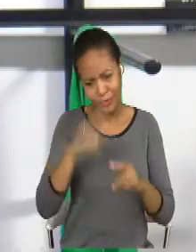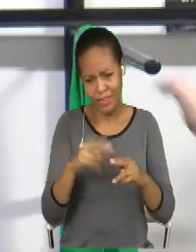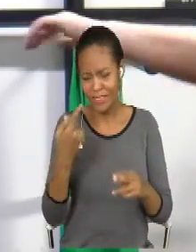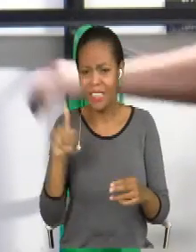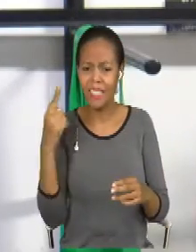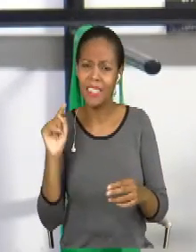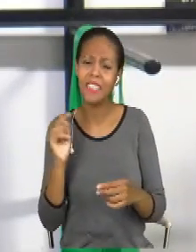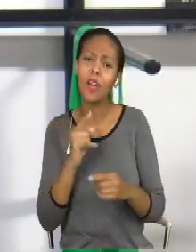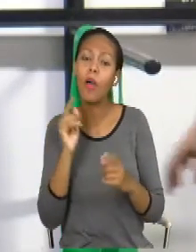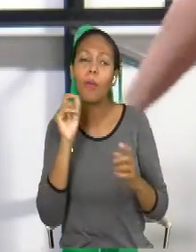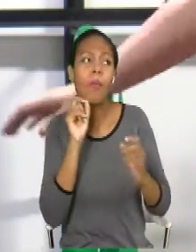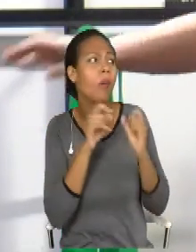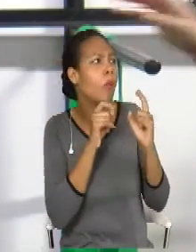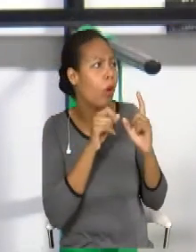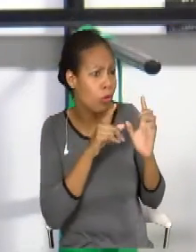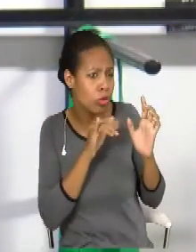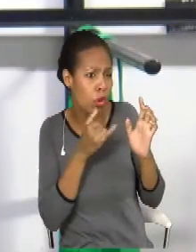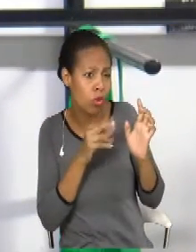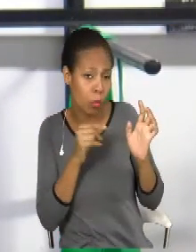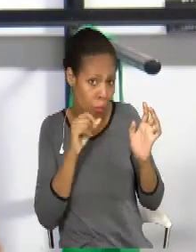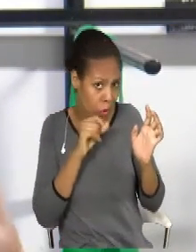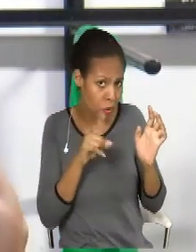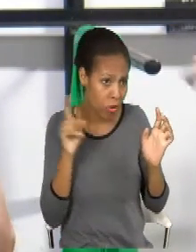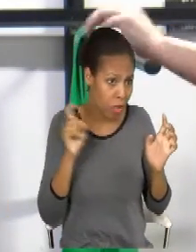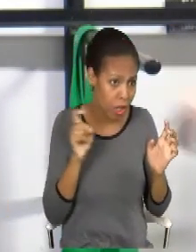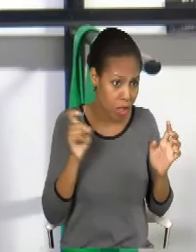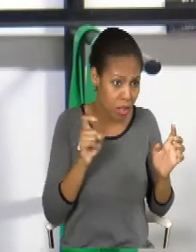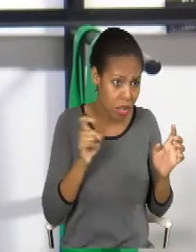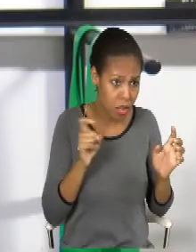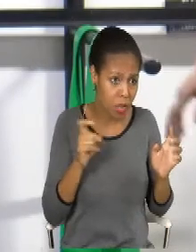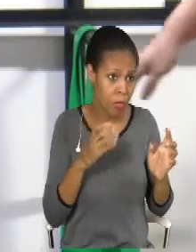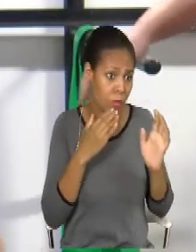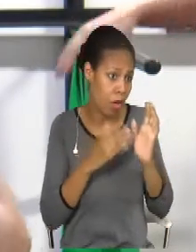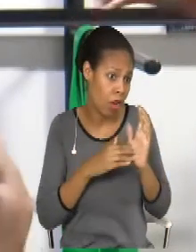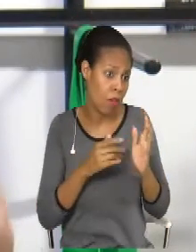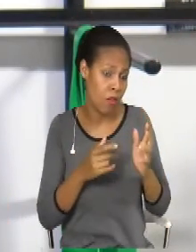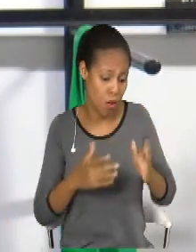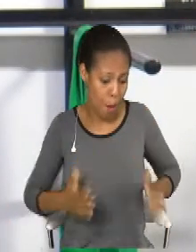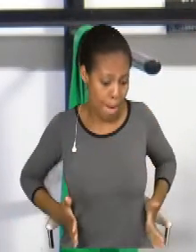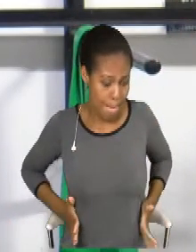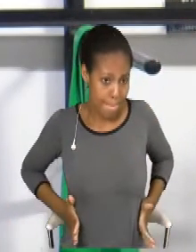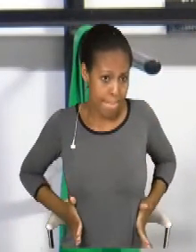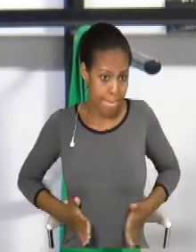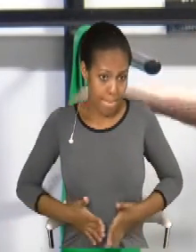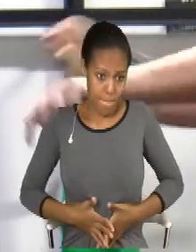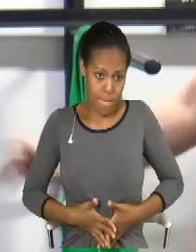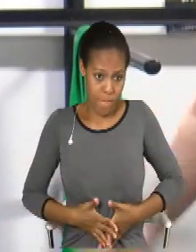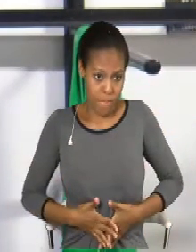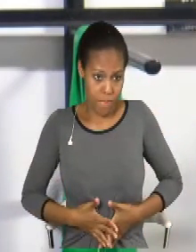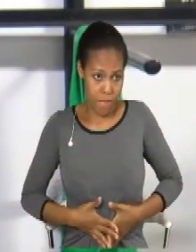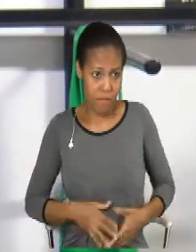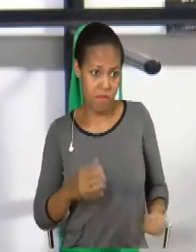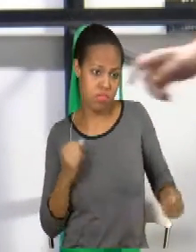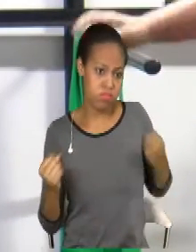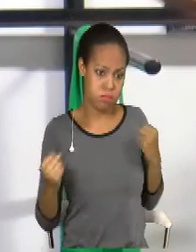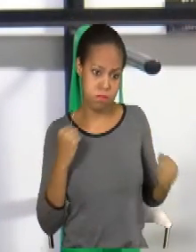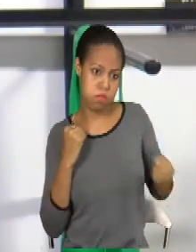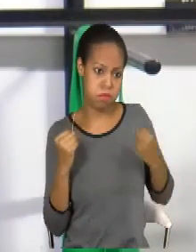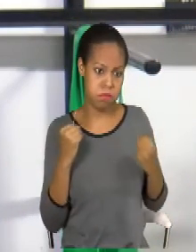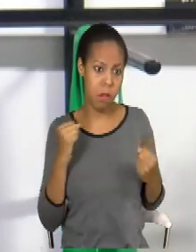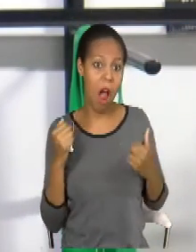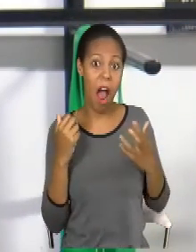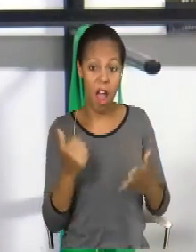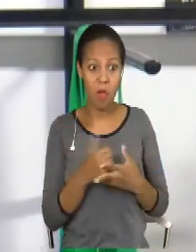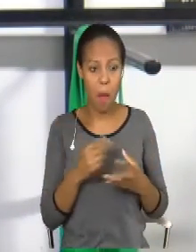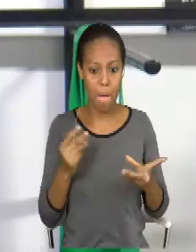preguntan o todavía lo utilizan. Es necesario utilizar bolsas o fajas en el abdomen durante el entrenamiento para quemar grasa más